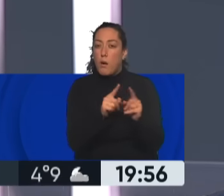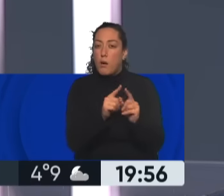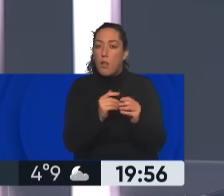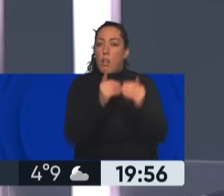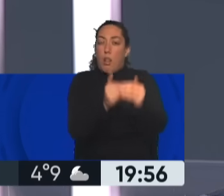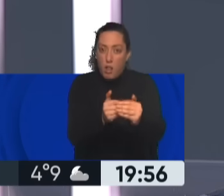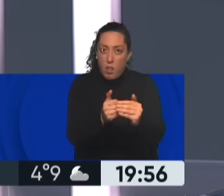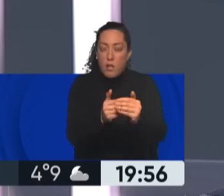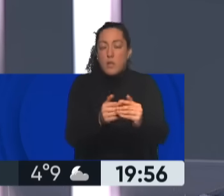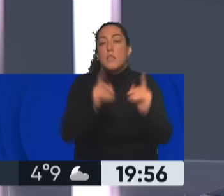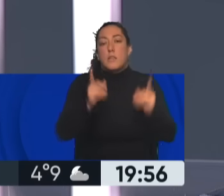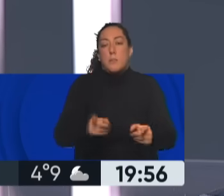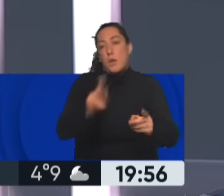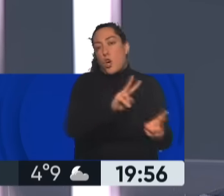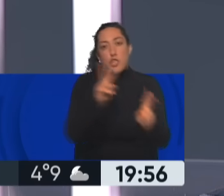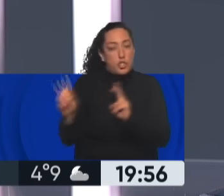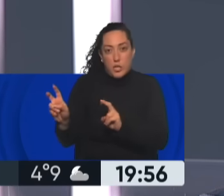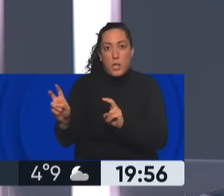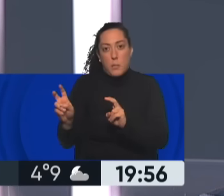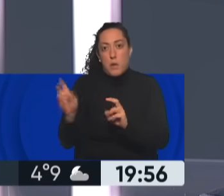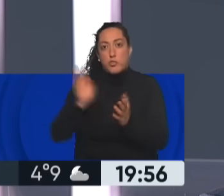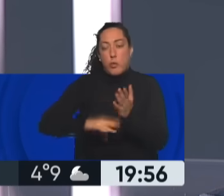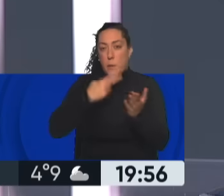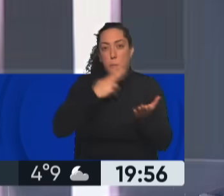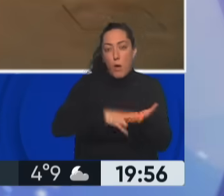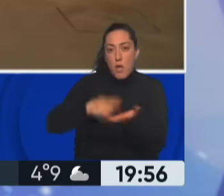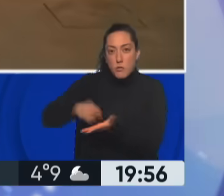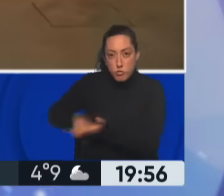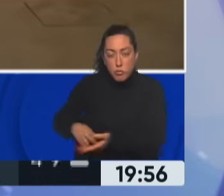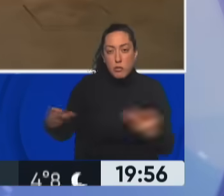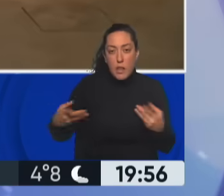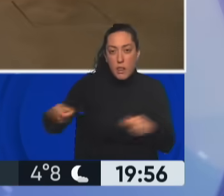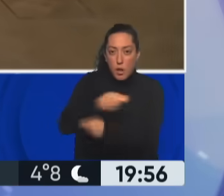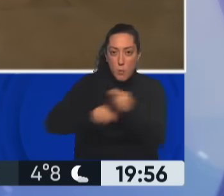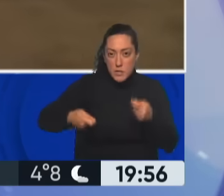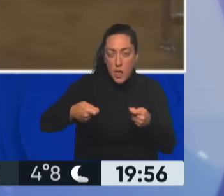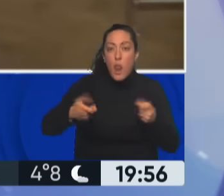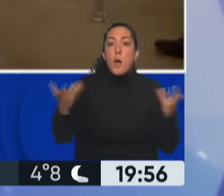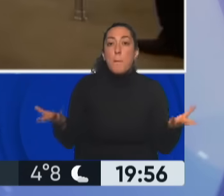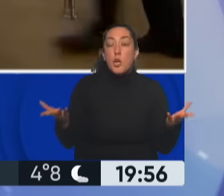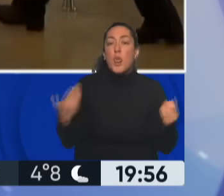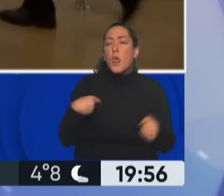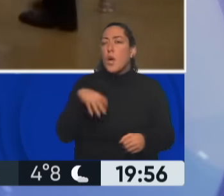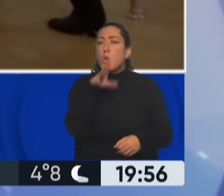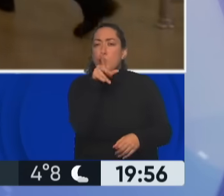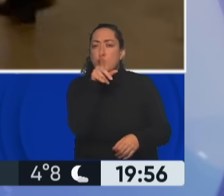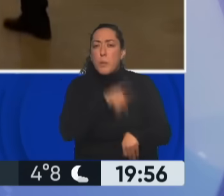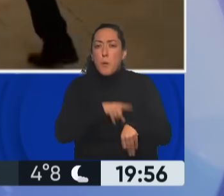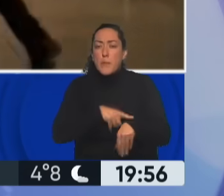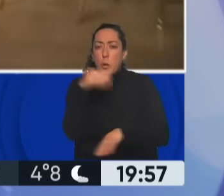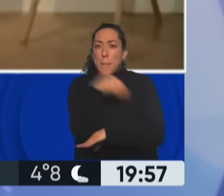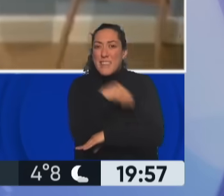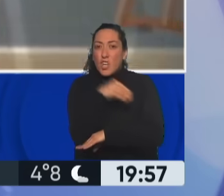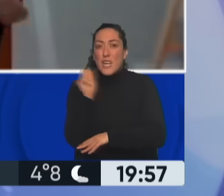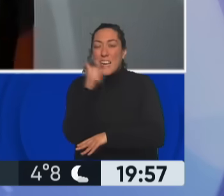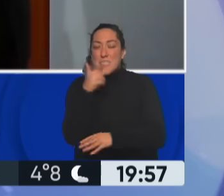medio se da otra cuestión también que tiene que ver con la arancelaria, lo que hablamos de la guerra comercial. Porque cuando Rusia deja de enviar petróleo y gas